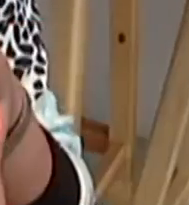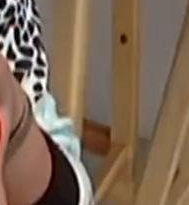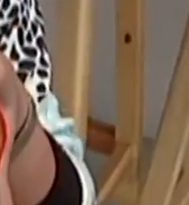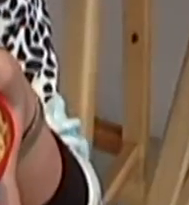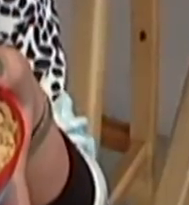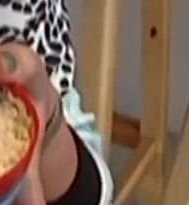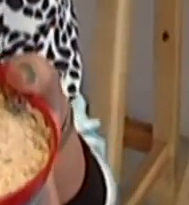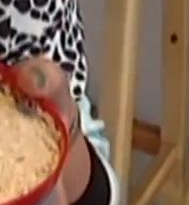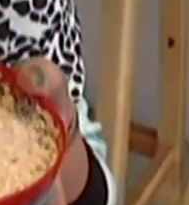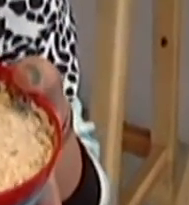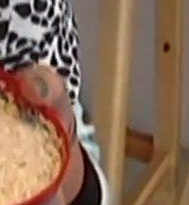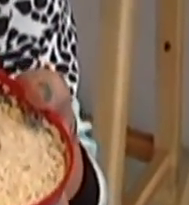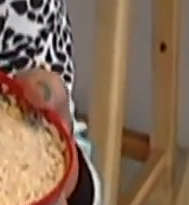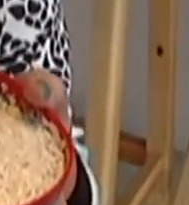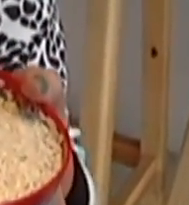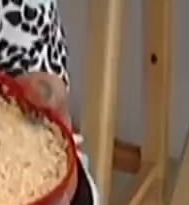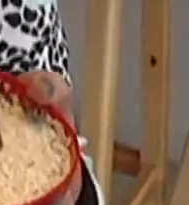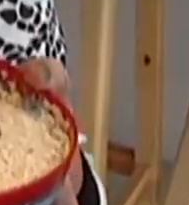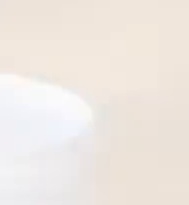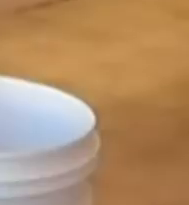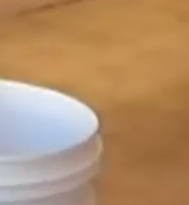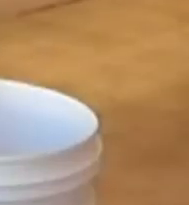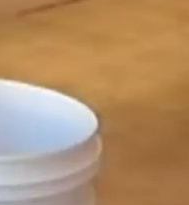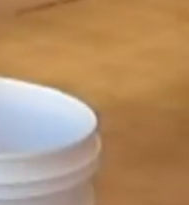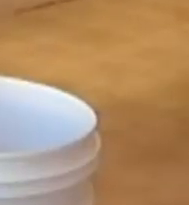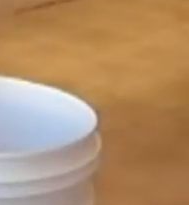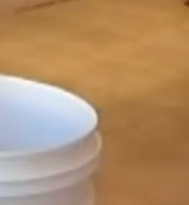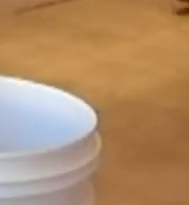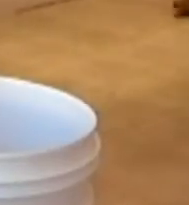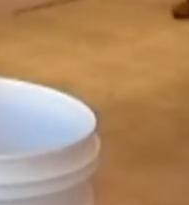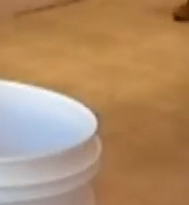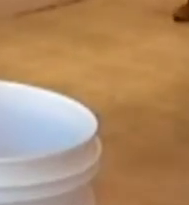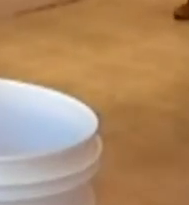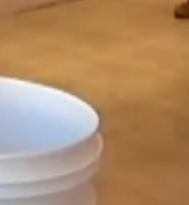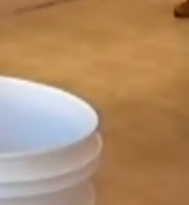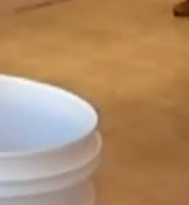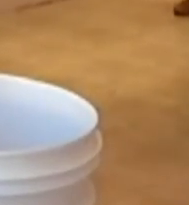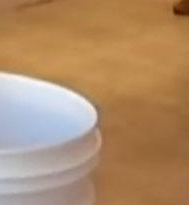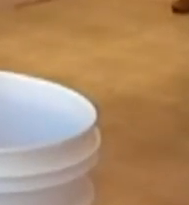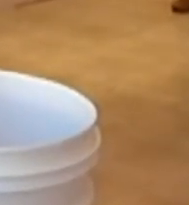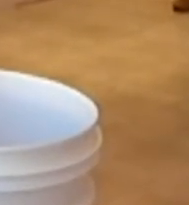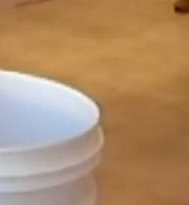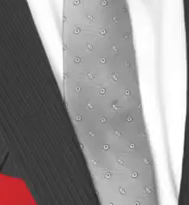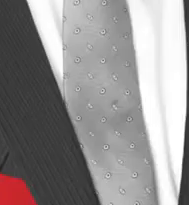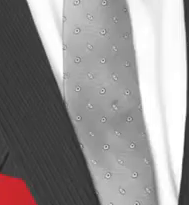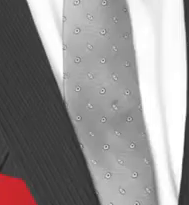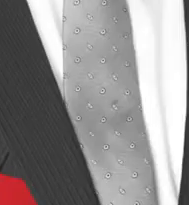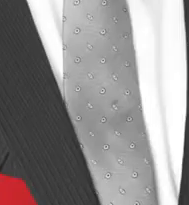Para quien corresponda, Carla Sandoval.